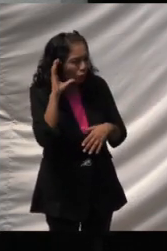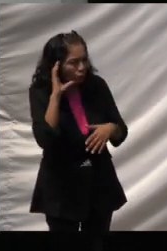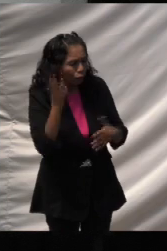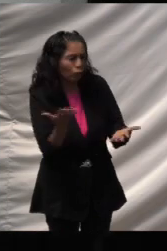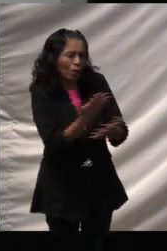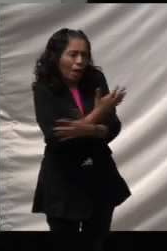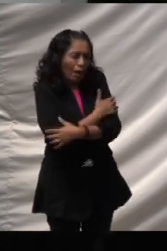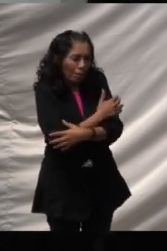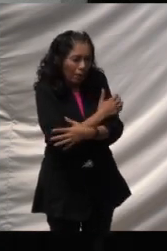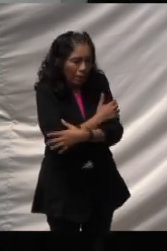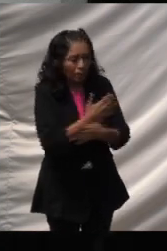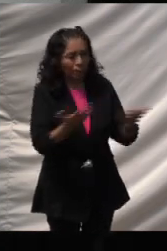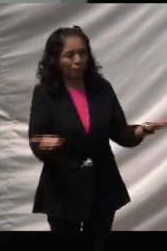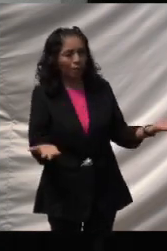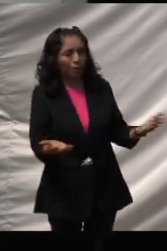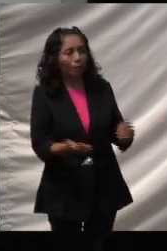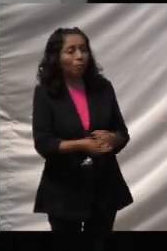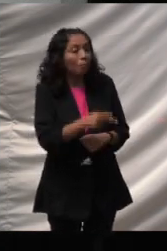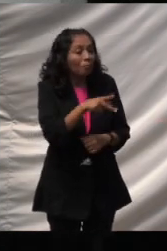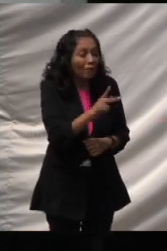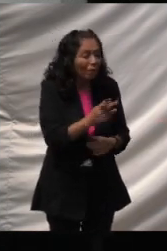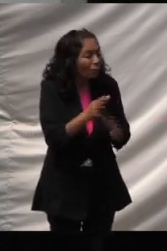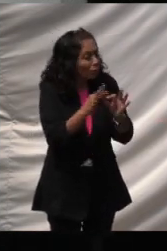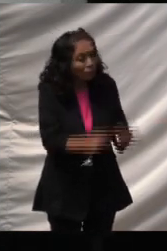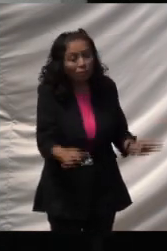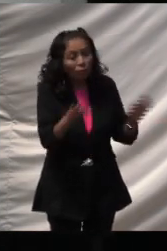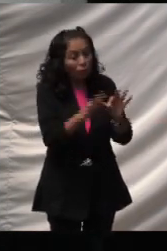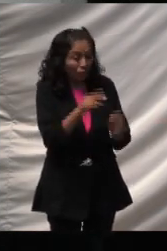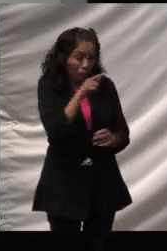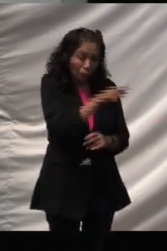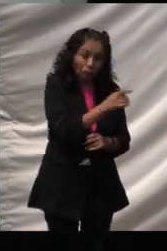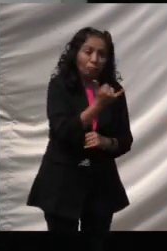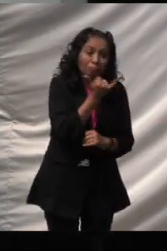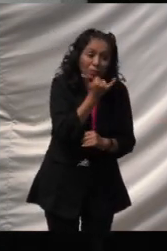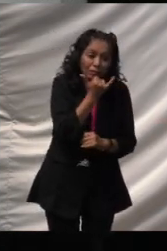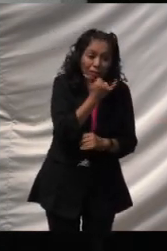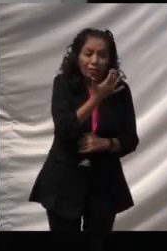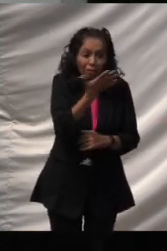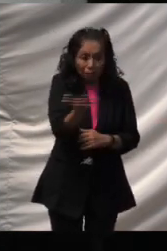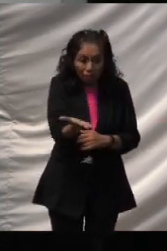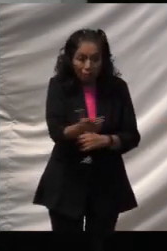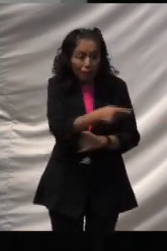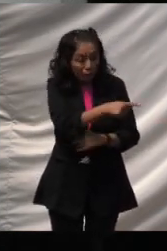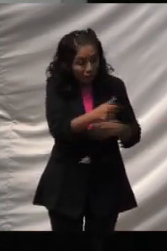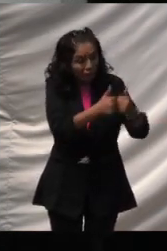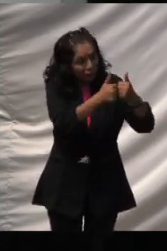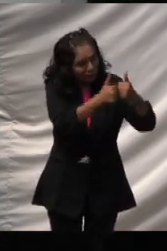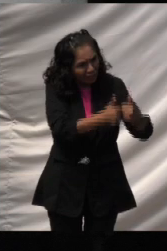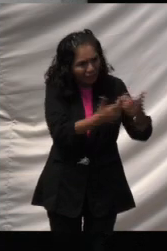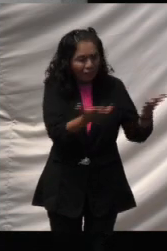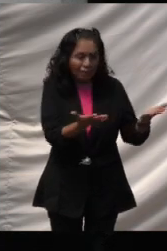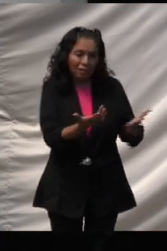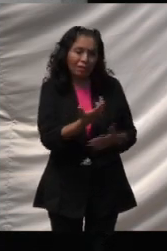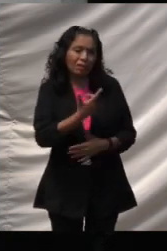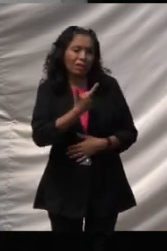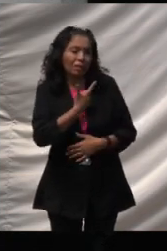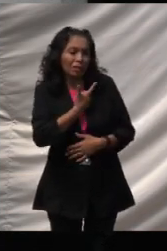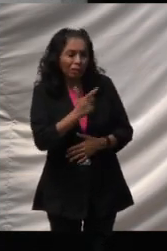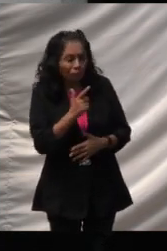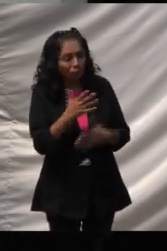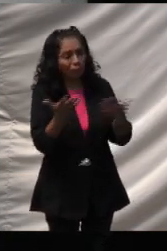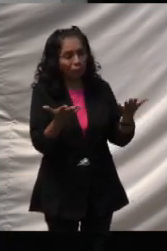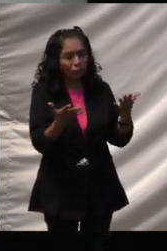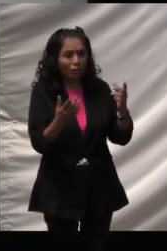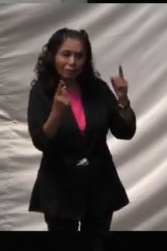abrázala. Pero sobre todo, pídele una disculpa por lo que hiciste. Dile que estás ahí y que no te gusta que no te tome en